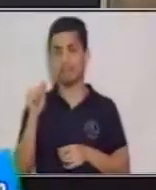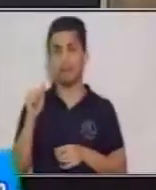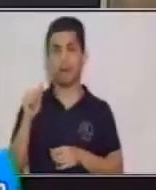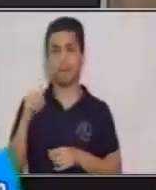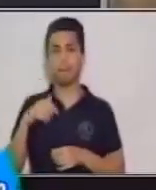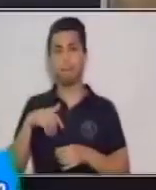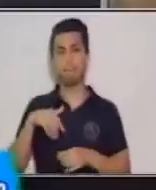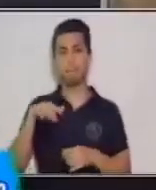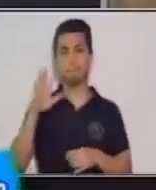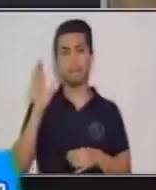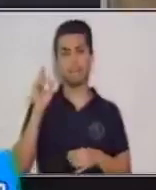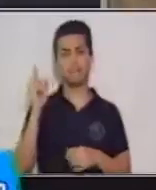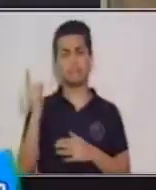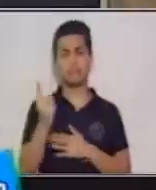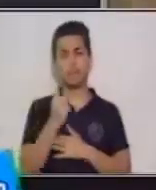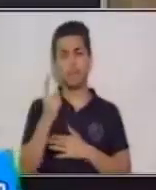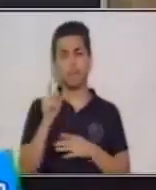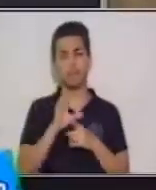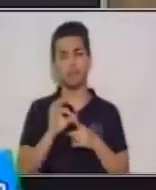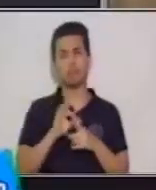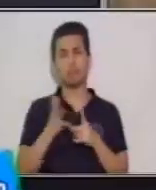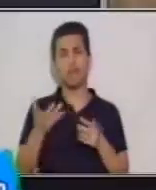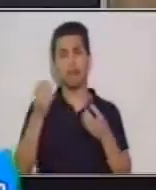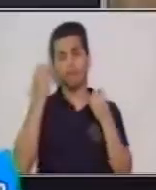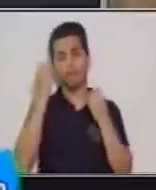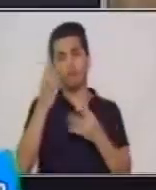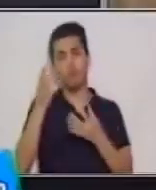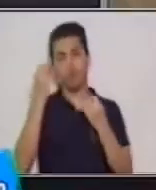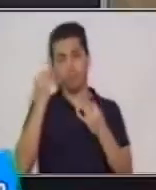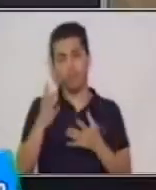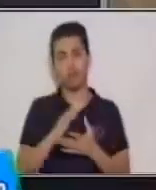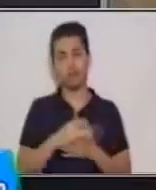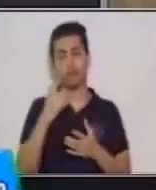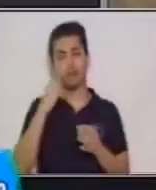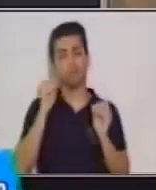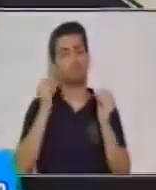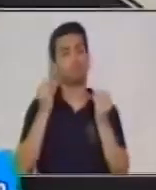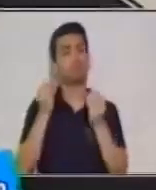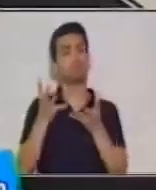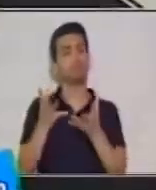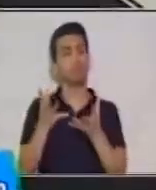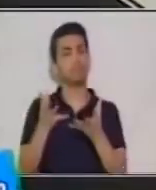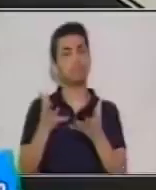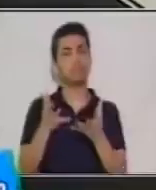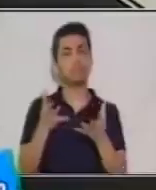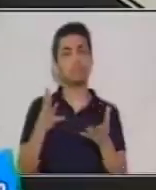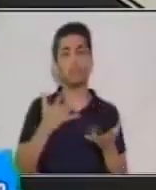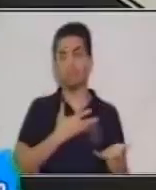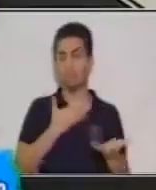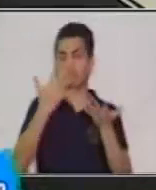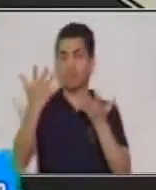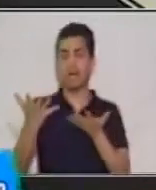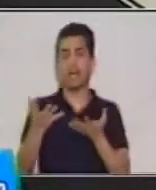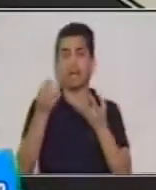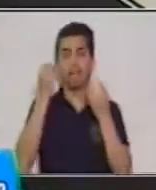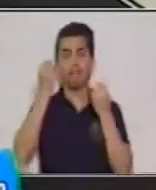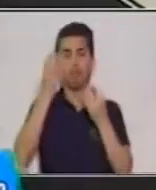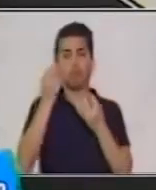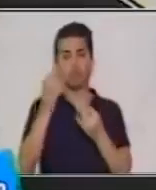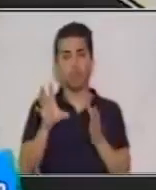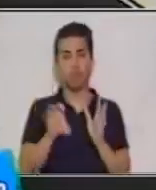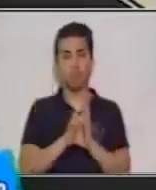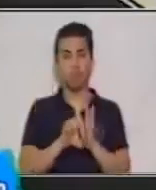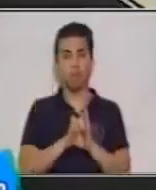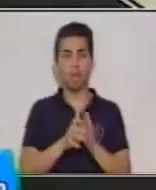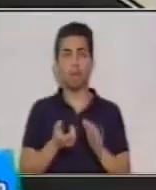función es informar o dar a conocer información. Por